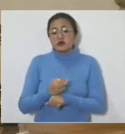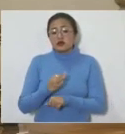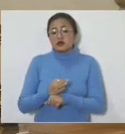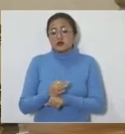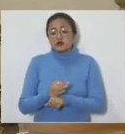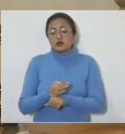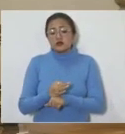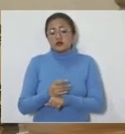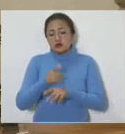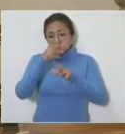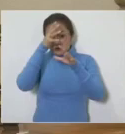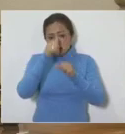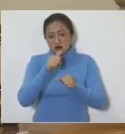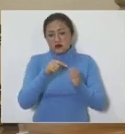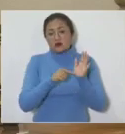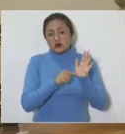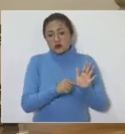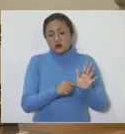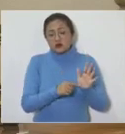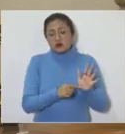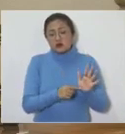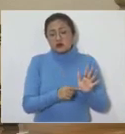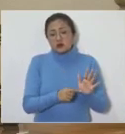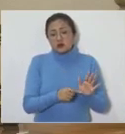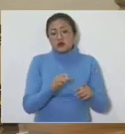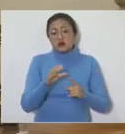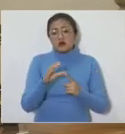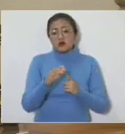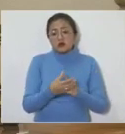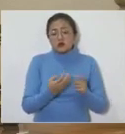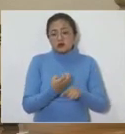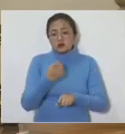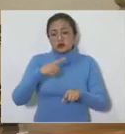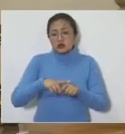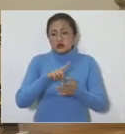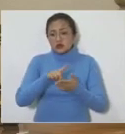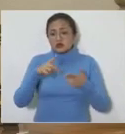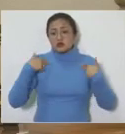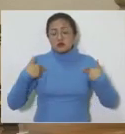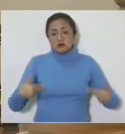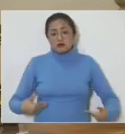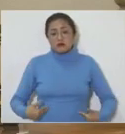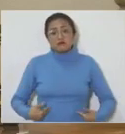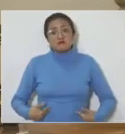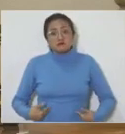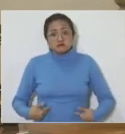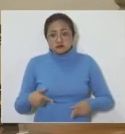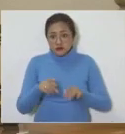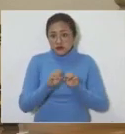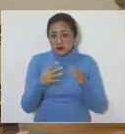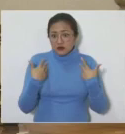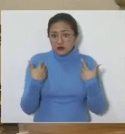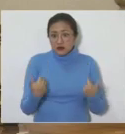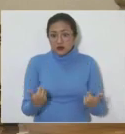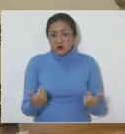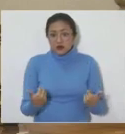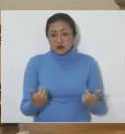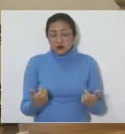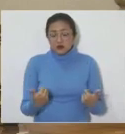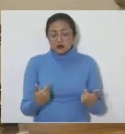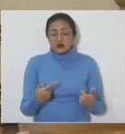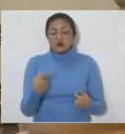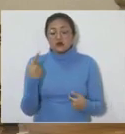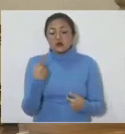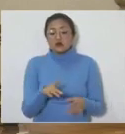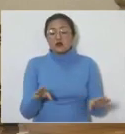de este acuerdo esta resolución de la Comisión Estatal de Derechos Humanos pero que quede claro la